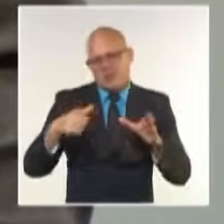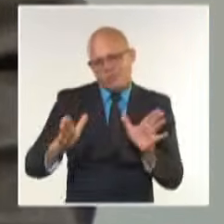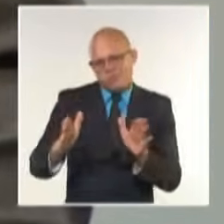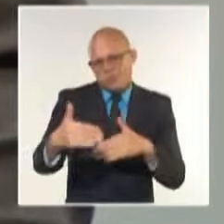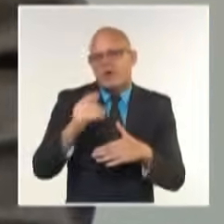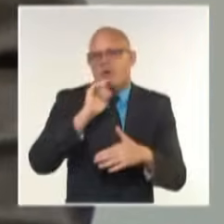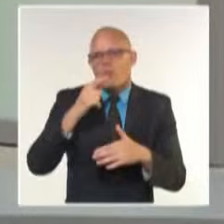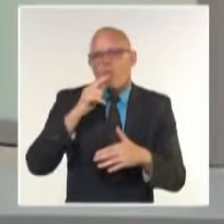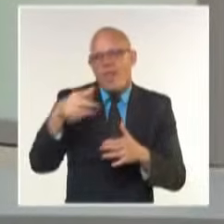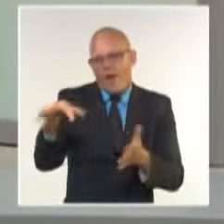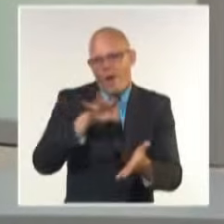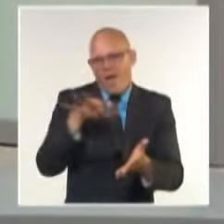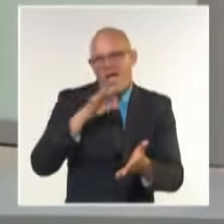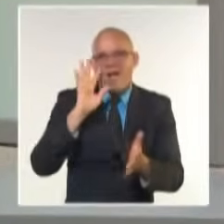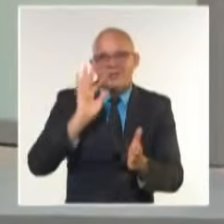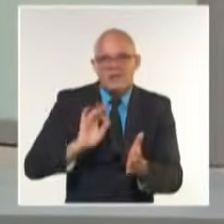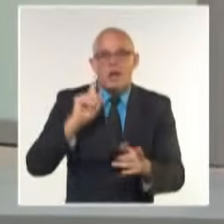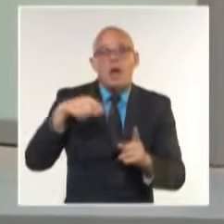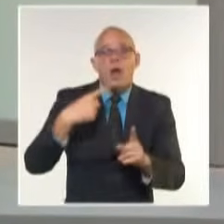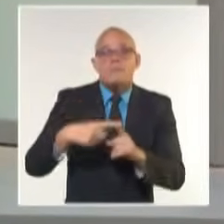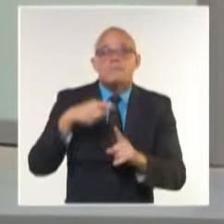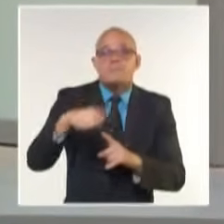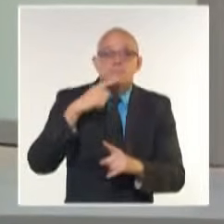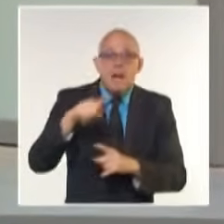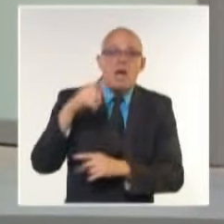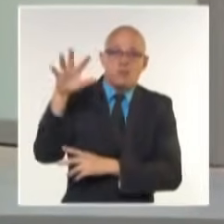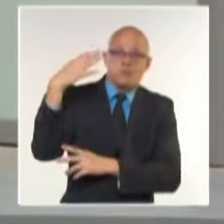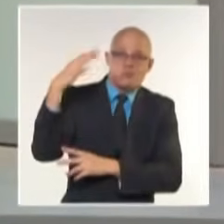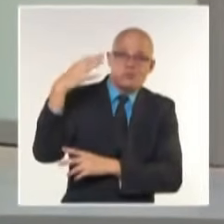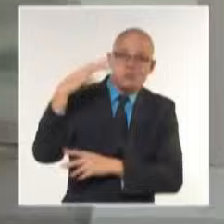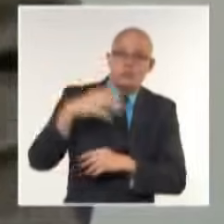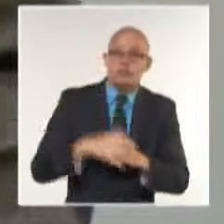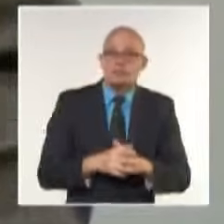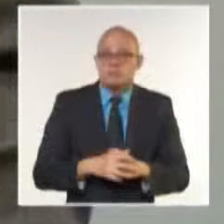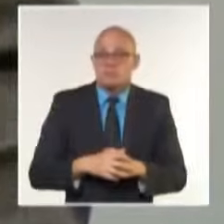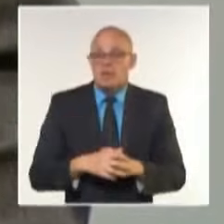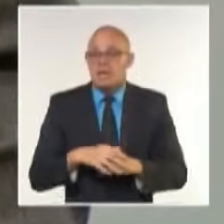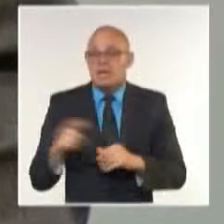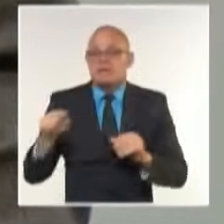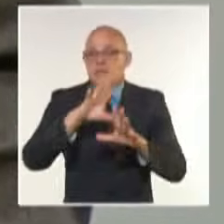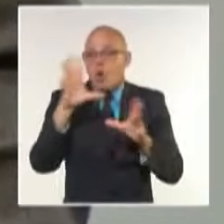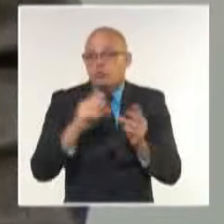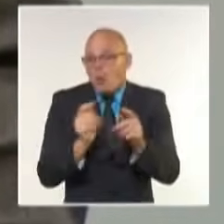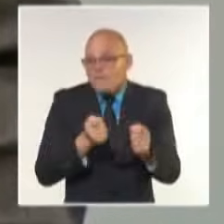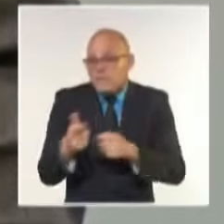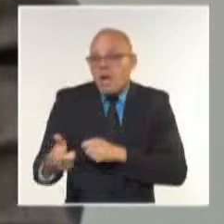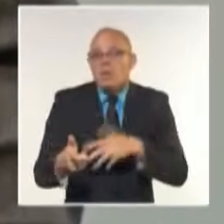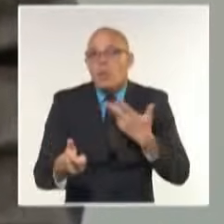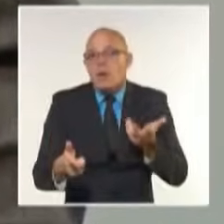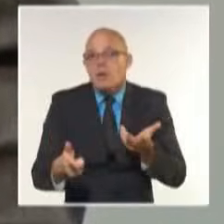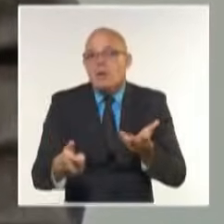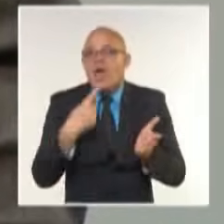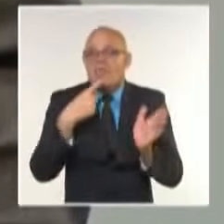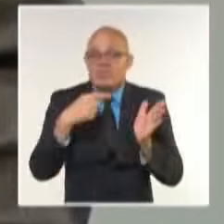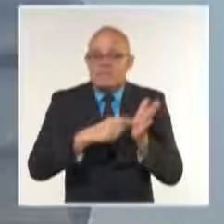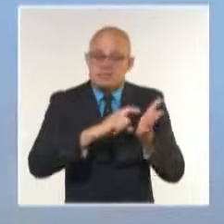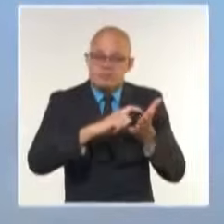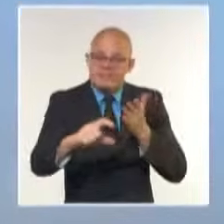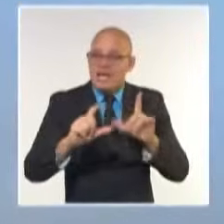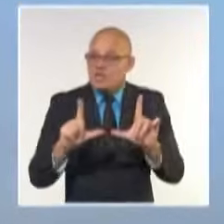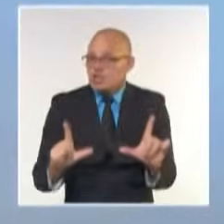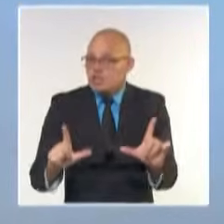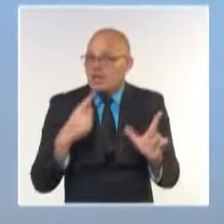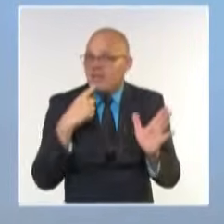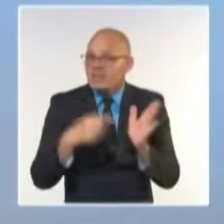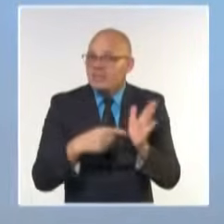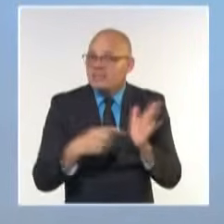ventiladores de varios tipos. Le iban a pagar 50 millones. El contrato se estableció por 50 millones. Por ventiladores